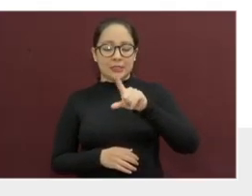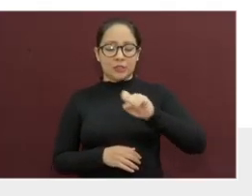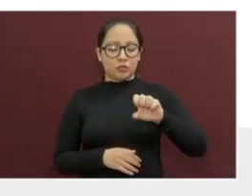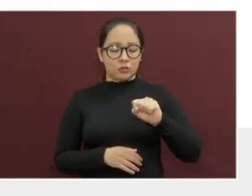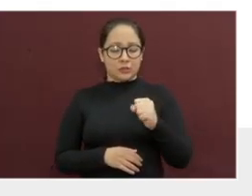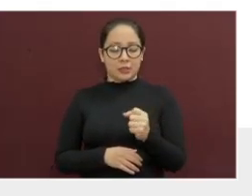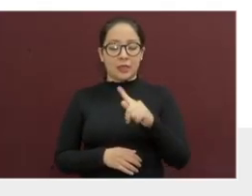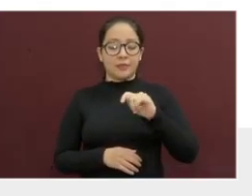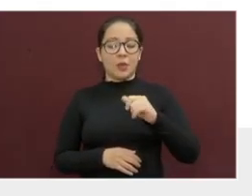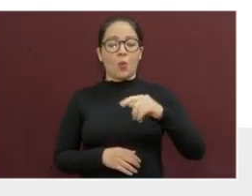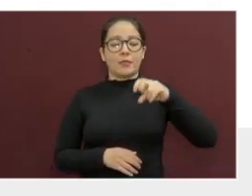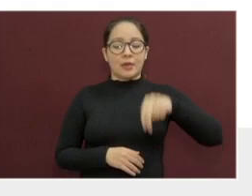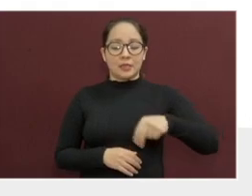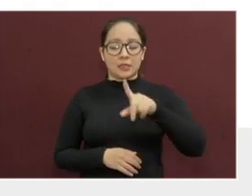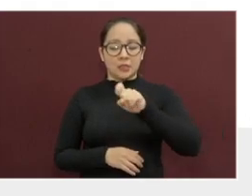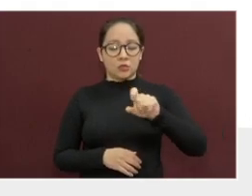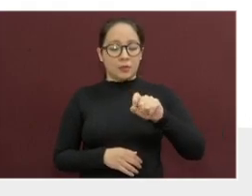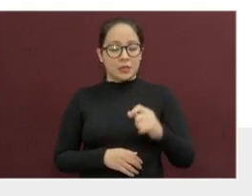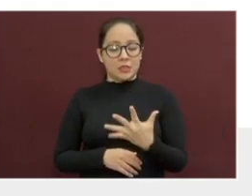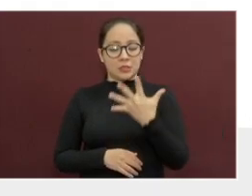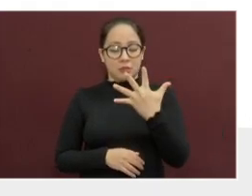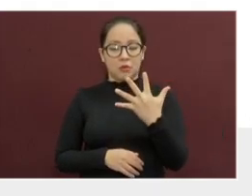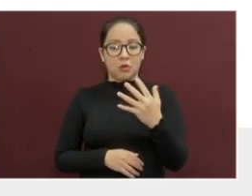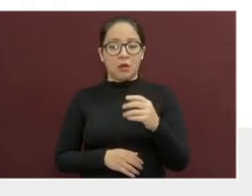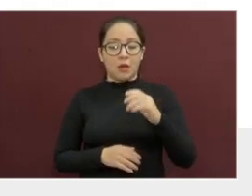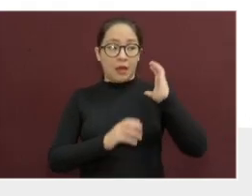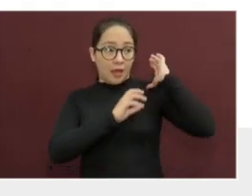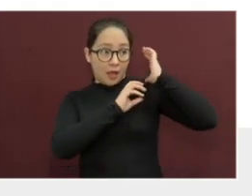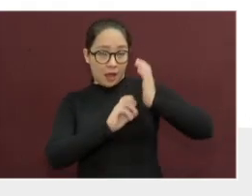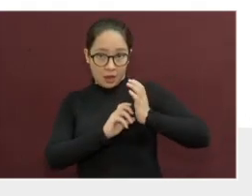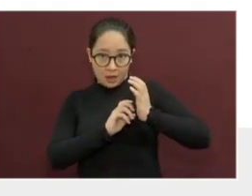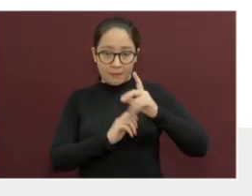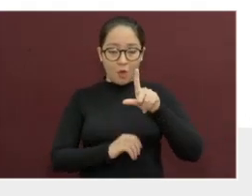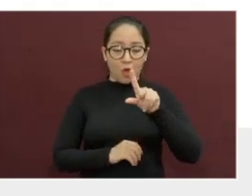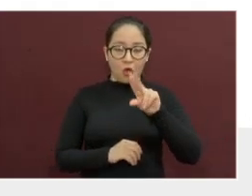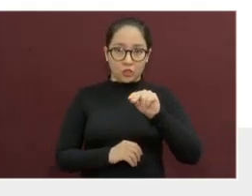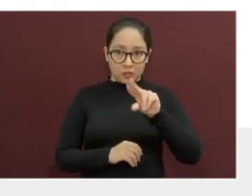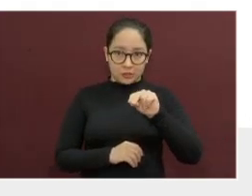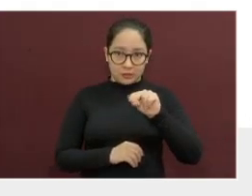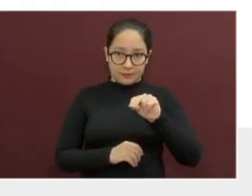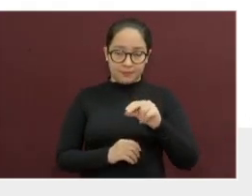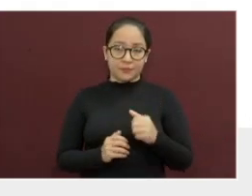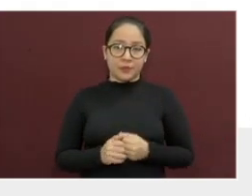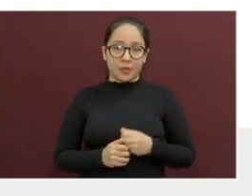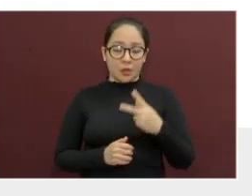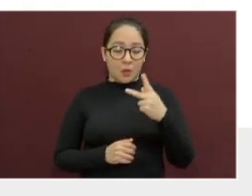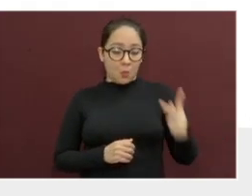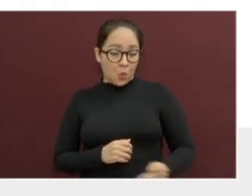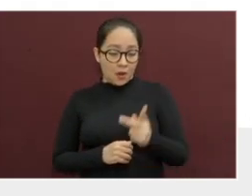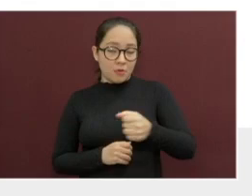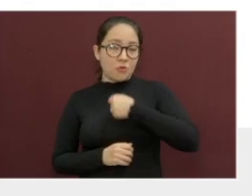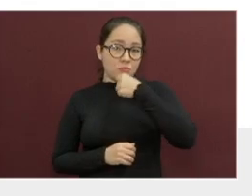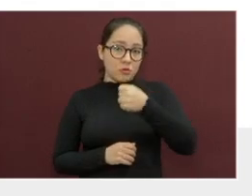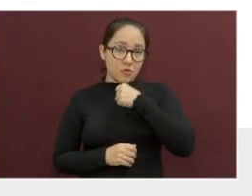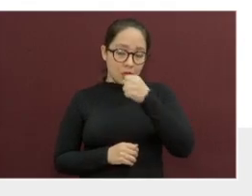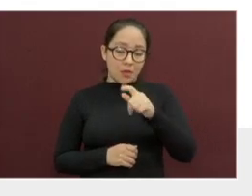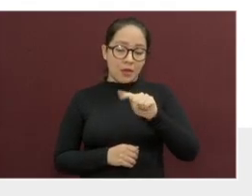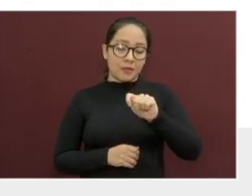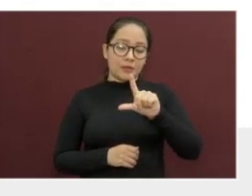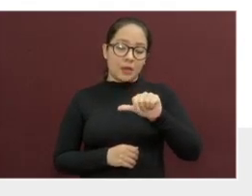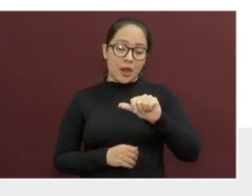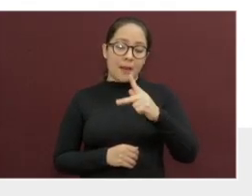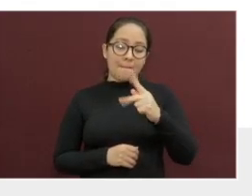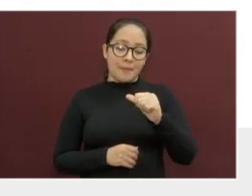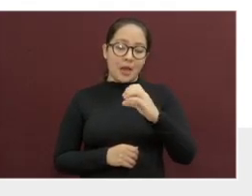tihuatlán 125 álamo temapache 80 pueblo viejo y tlapacoyan